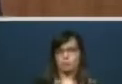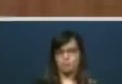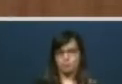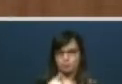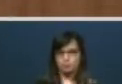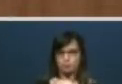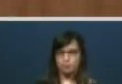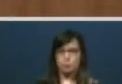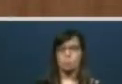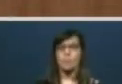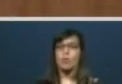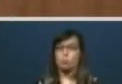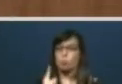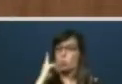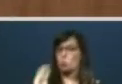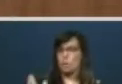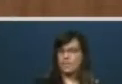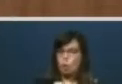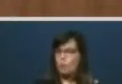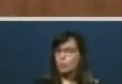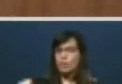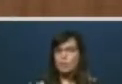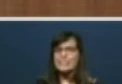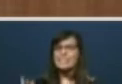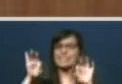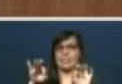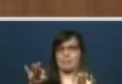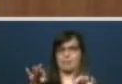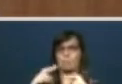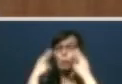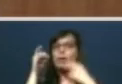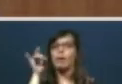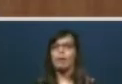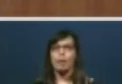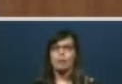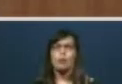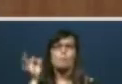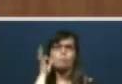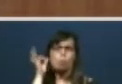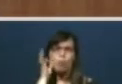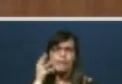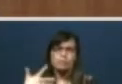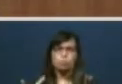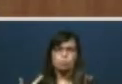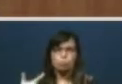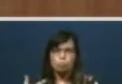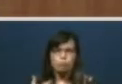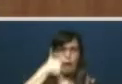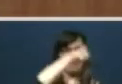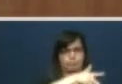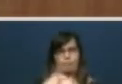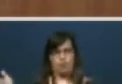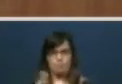precisamente uno de los colectivos de especial protección para el acceso a la vivienda pública son las mujeres víctimas de violencia de